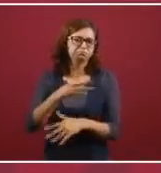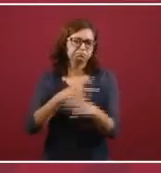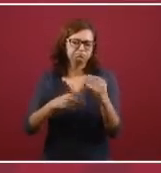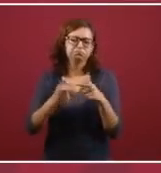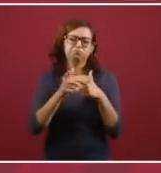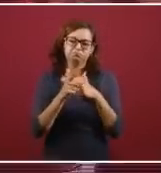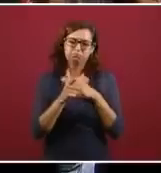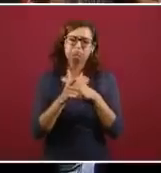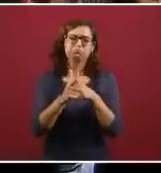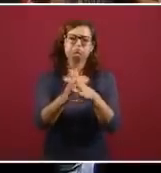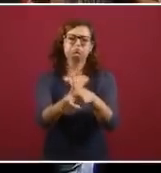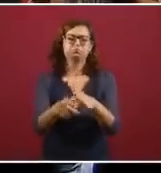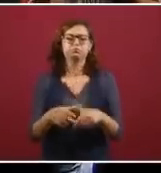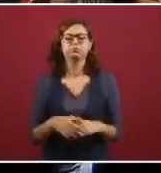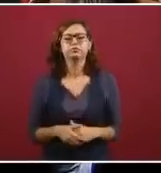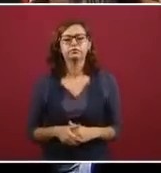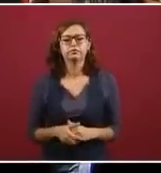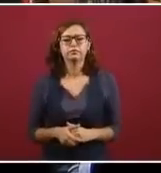economía. Y